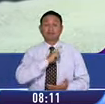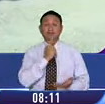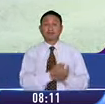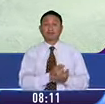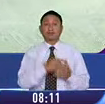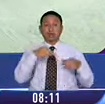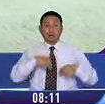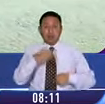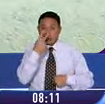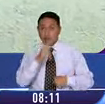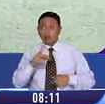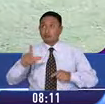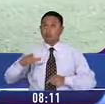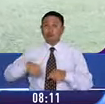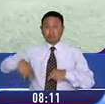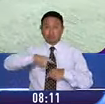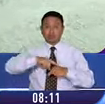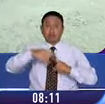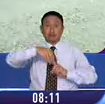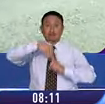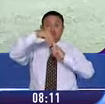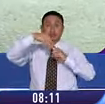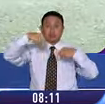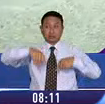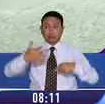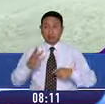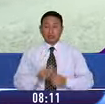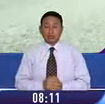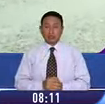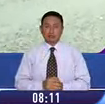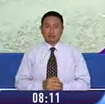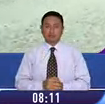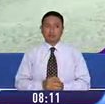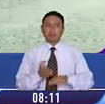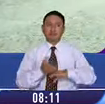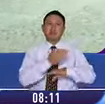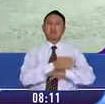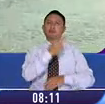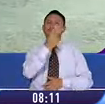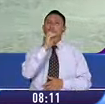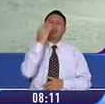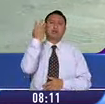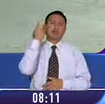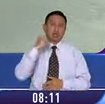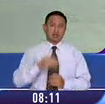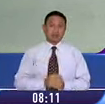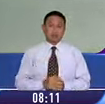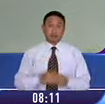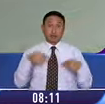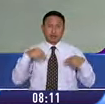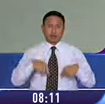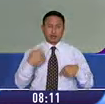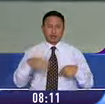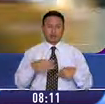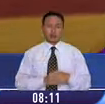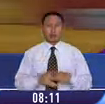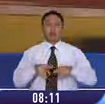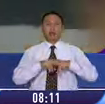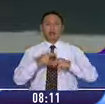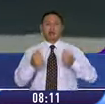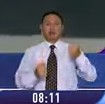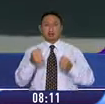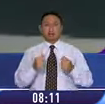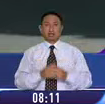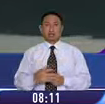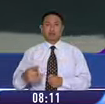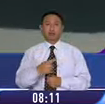una señalética donde que diga cuál es principal y cuál no. Hace unos 20 días atrás hubo un accidente así mismo en un taxi y uno